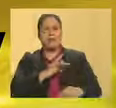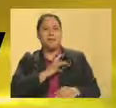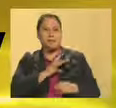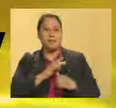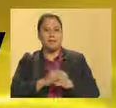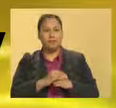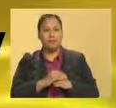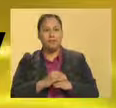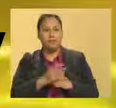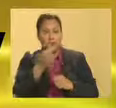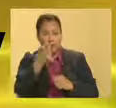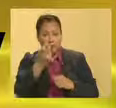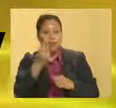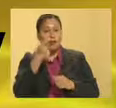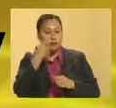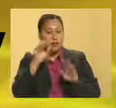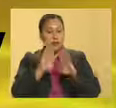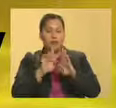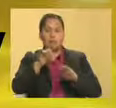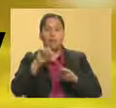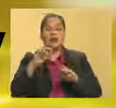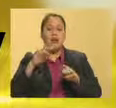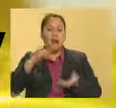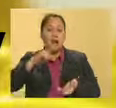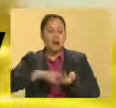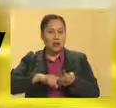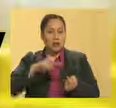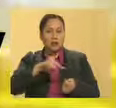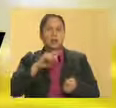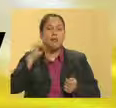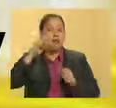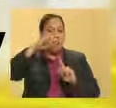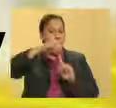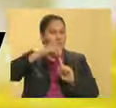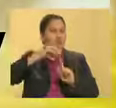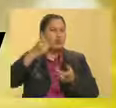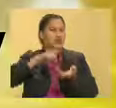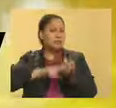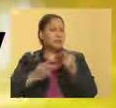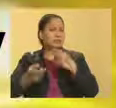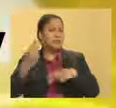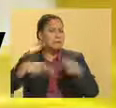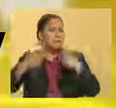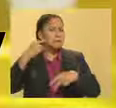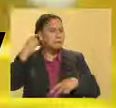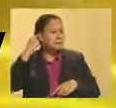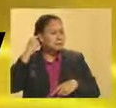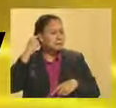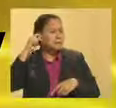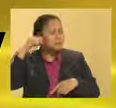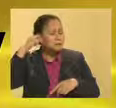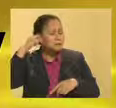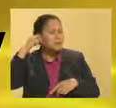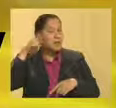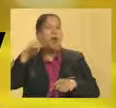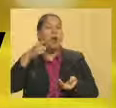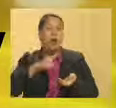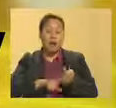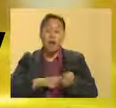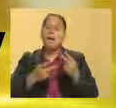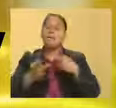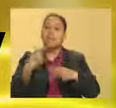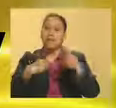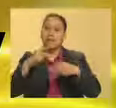es. Entonces te digo, se coloniza con bacterias o con hongos, y entonces ahí es donde se presenta la otitis